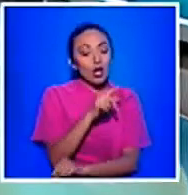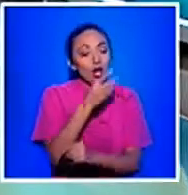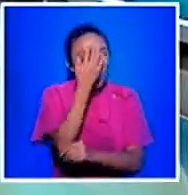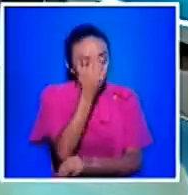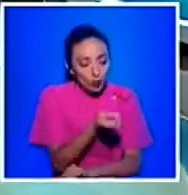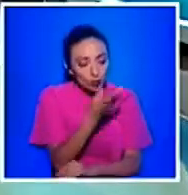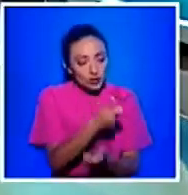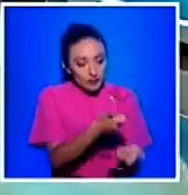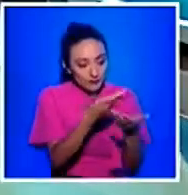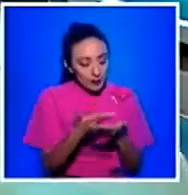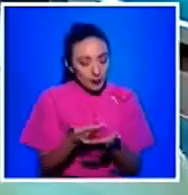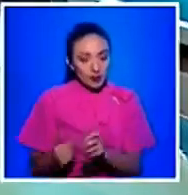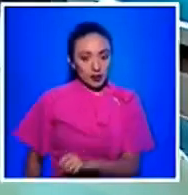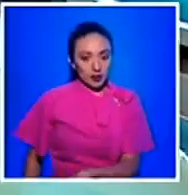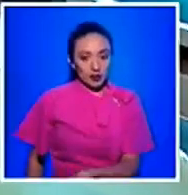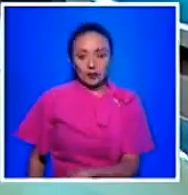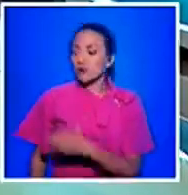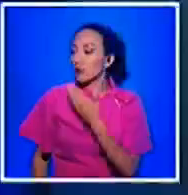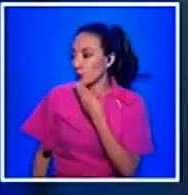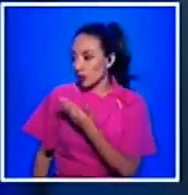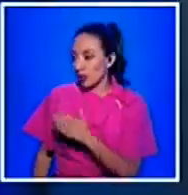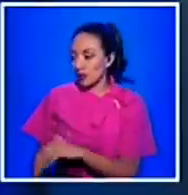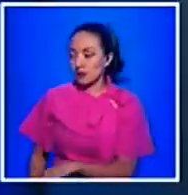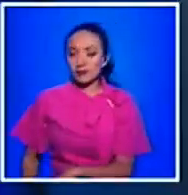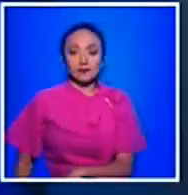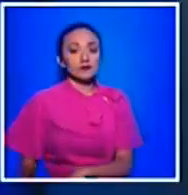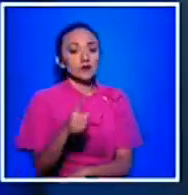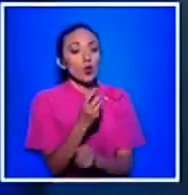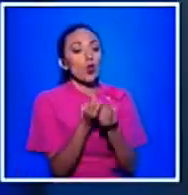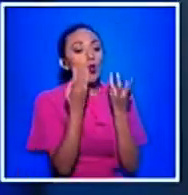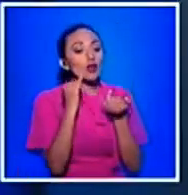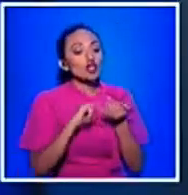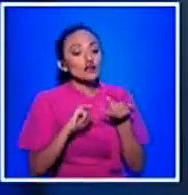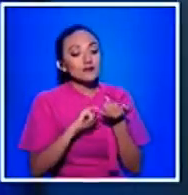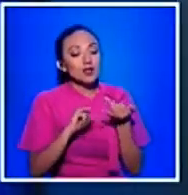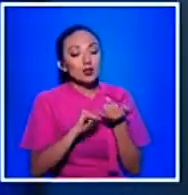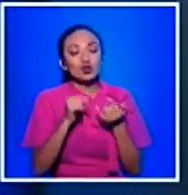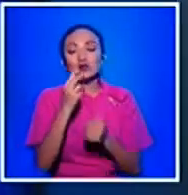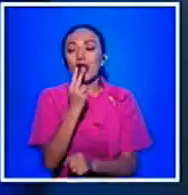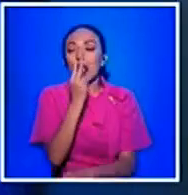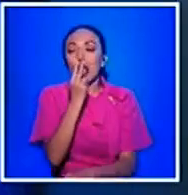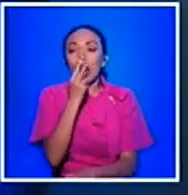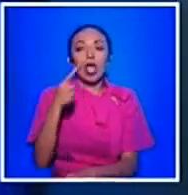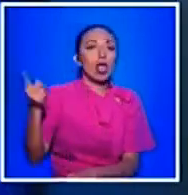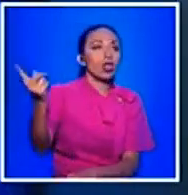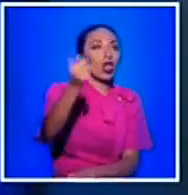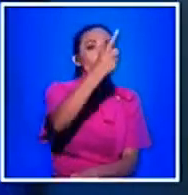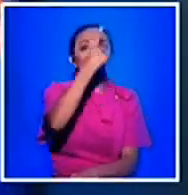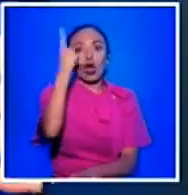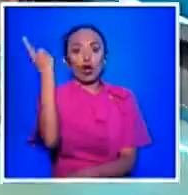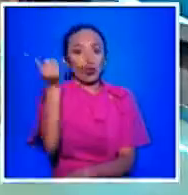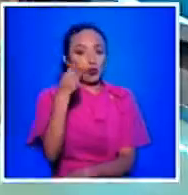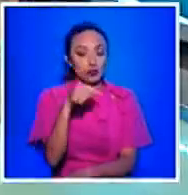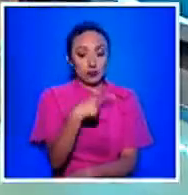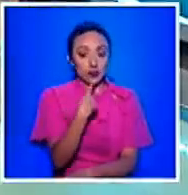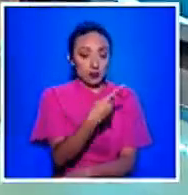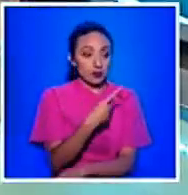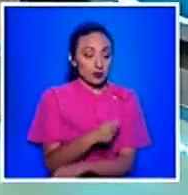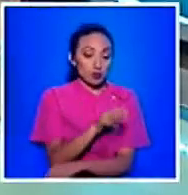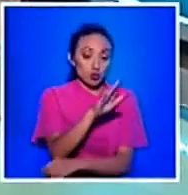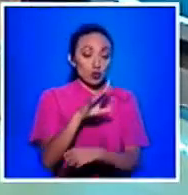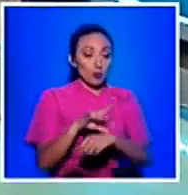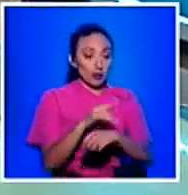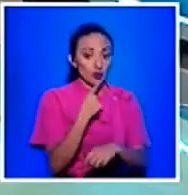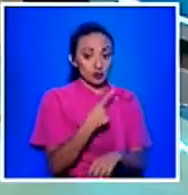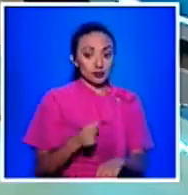y bienvenido. Andrea, buenos días. Muchas gracias por la invitación. ¿Cuántos virus respiratorios circulan actualmente en el ambiente, según el reporte que ustedes como